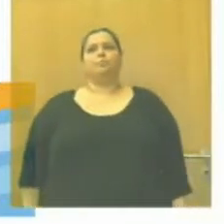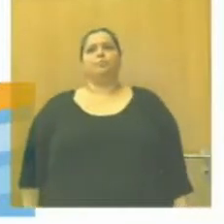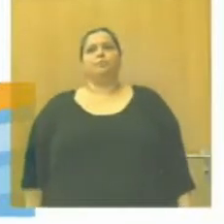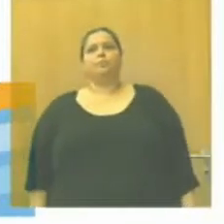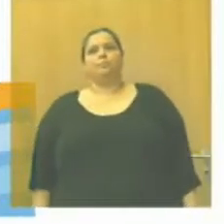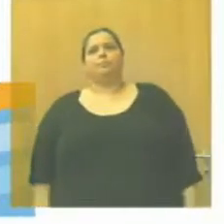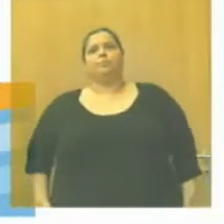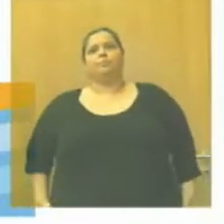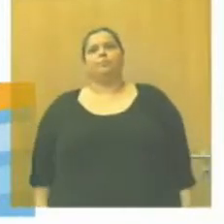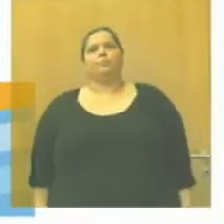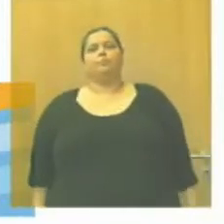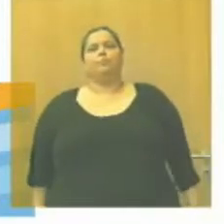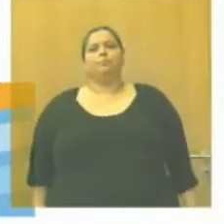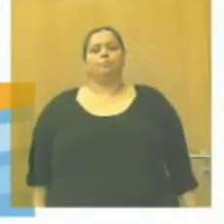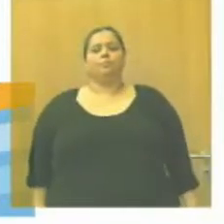Ok.